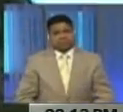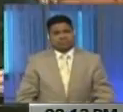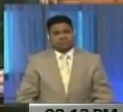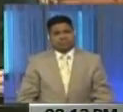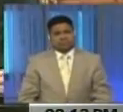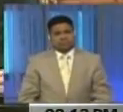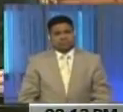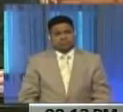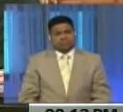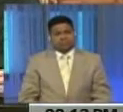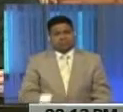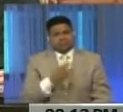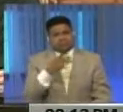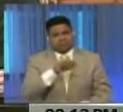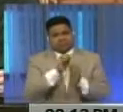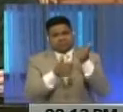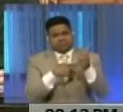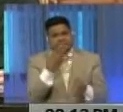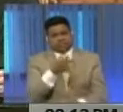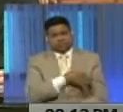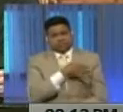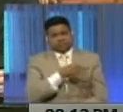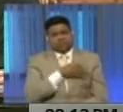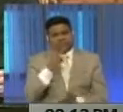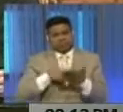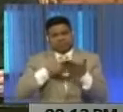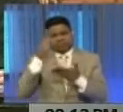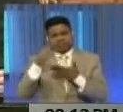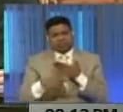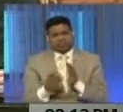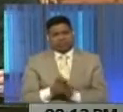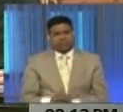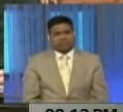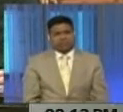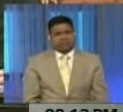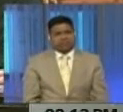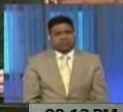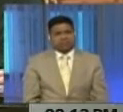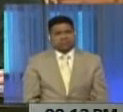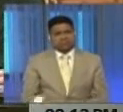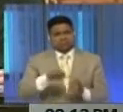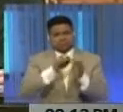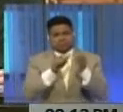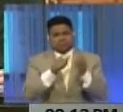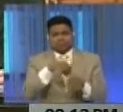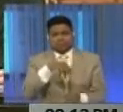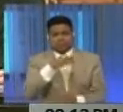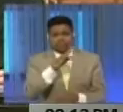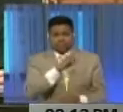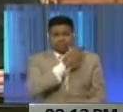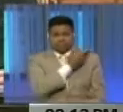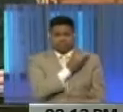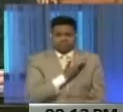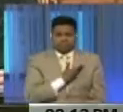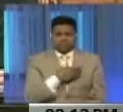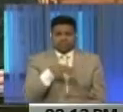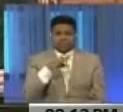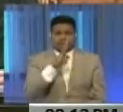social, de planificación, presidente del Banco Central de Venezuela, su